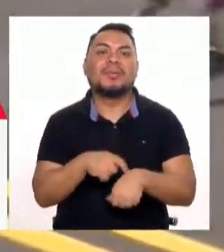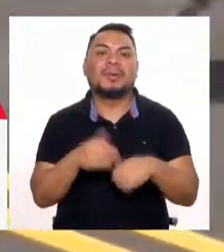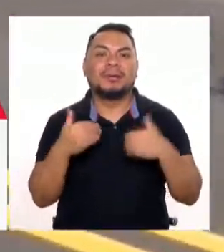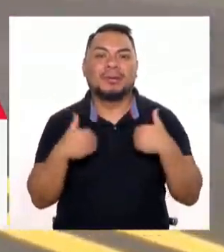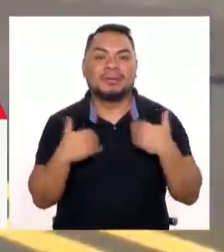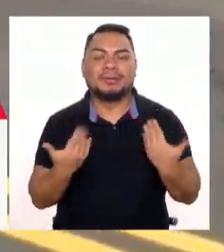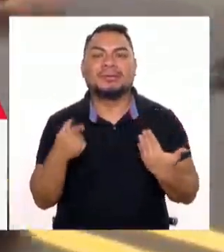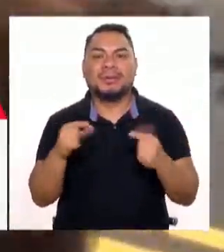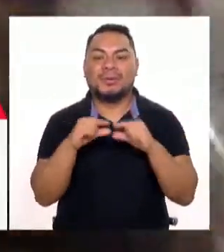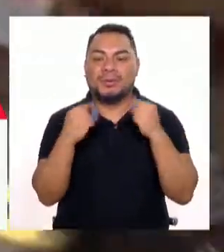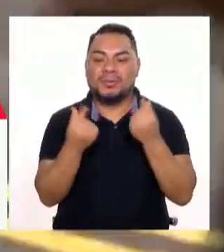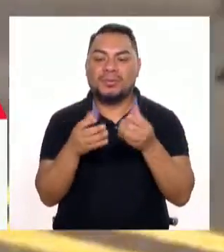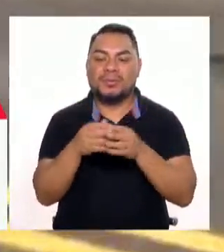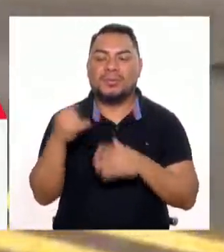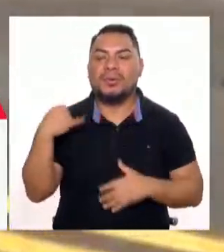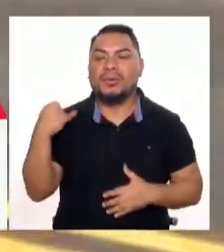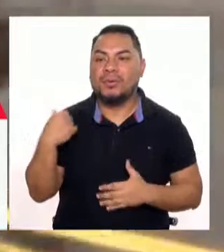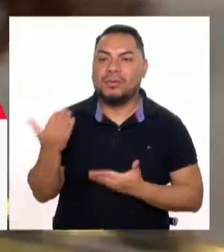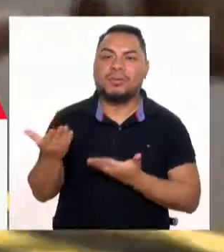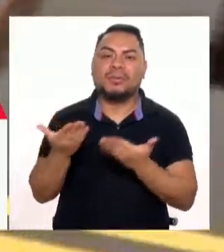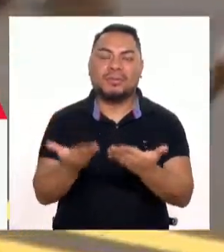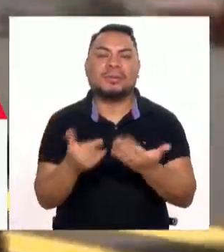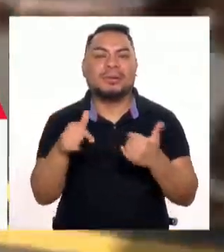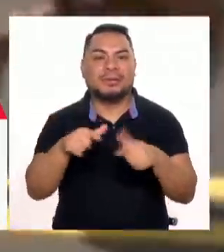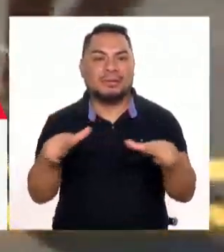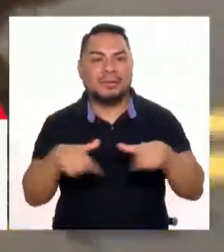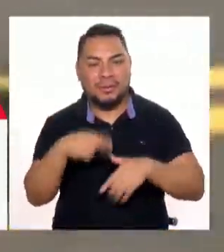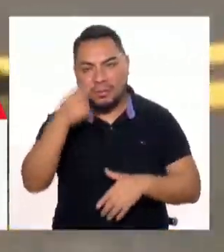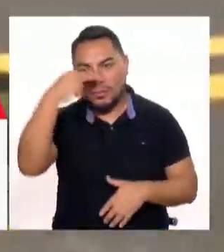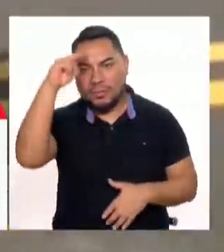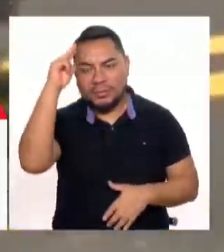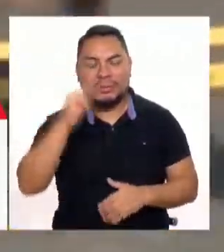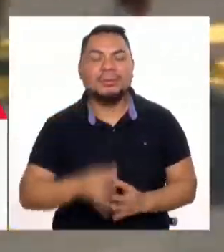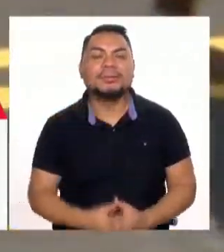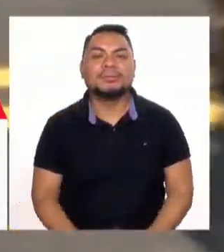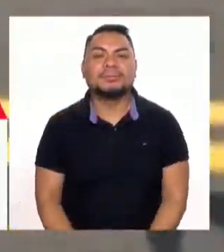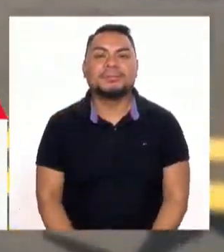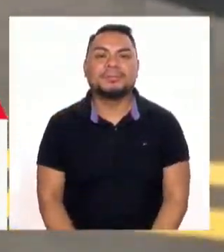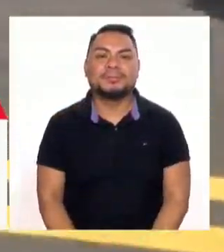dando este grupo de jovencitos de acá de huánuco